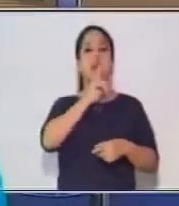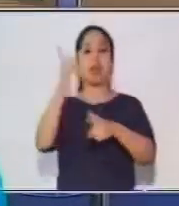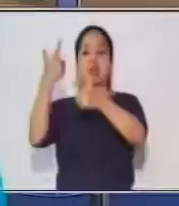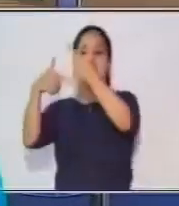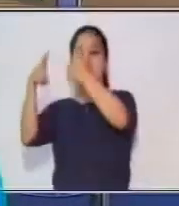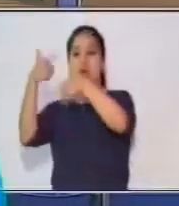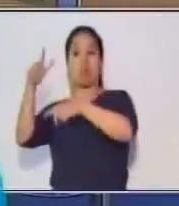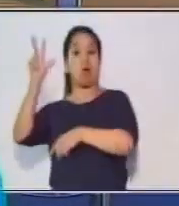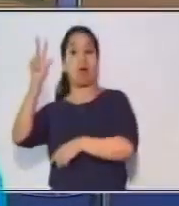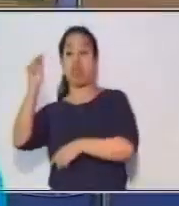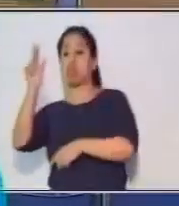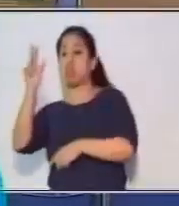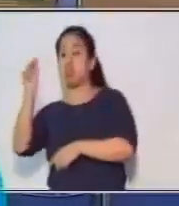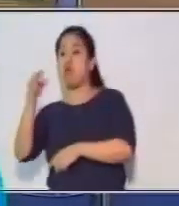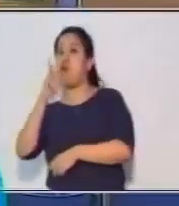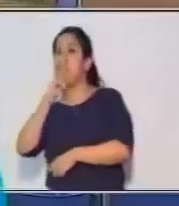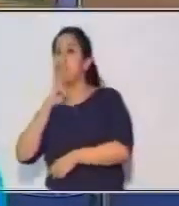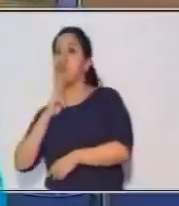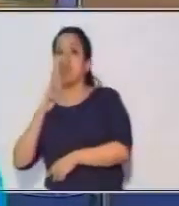no verbal.